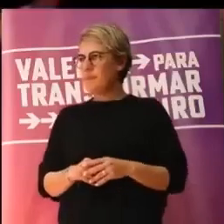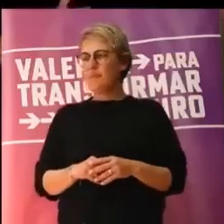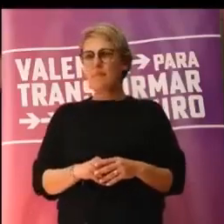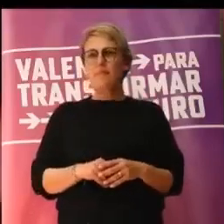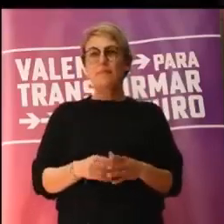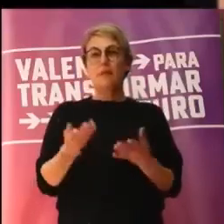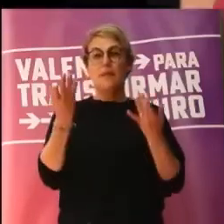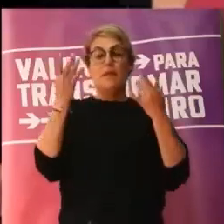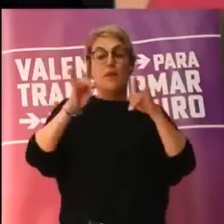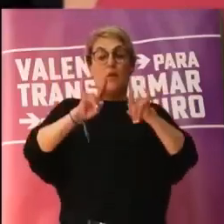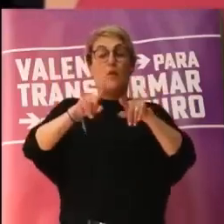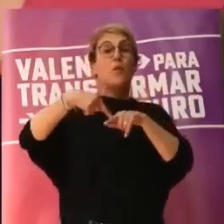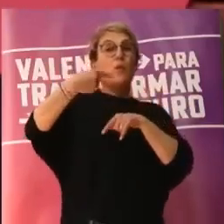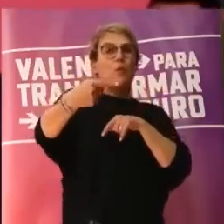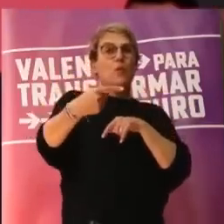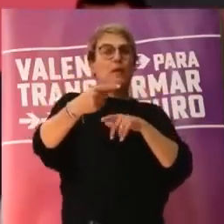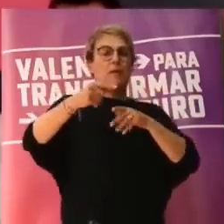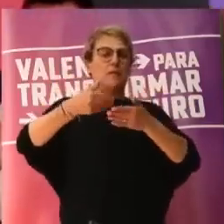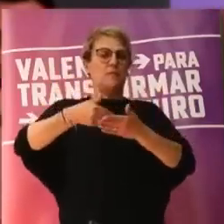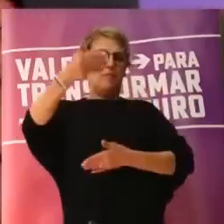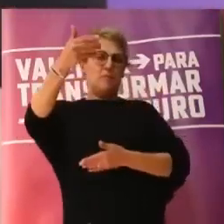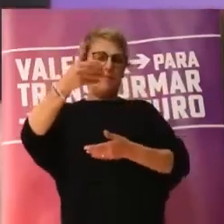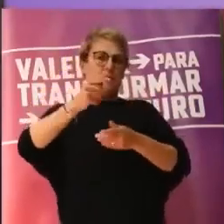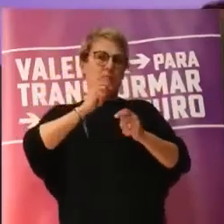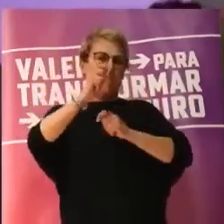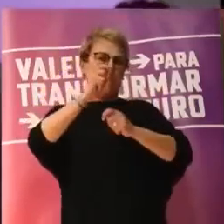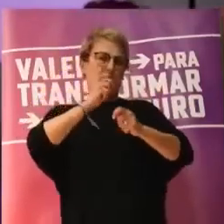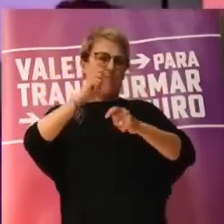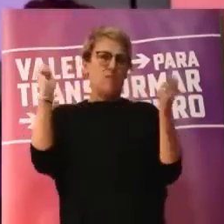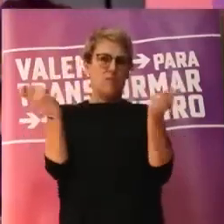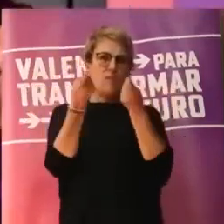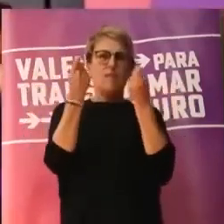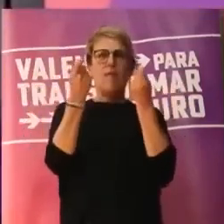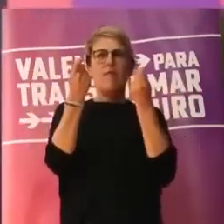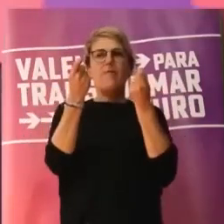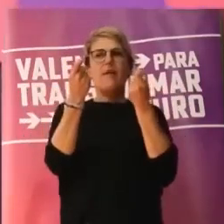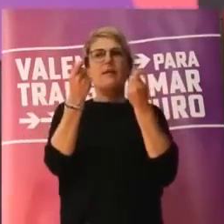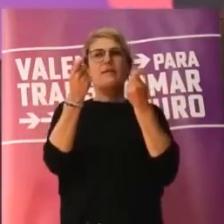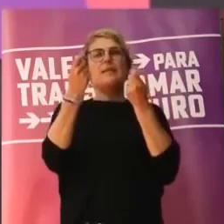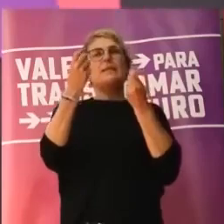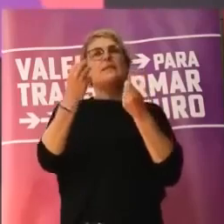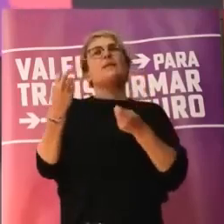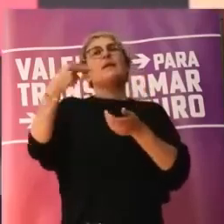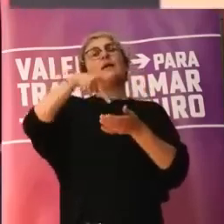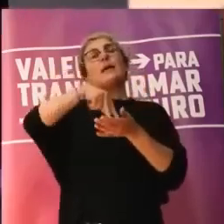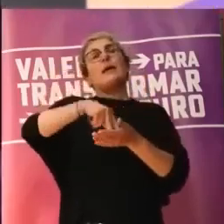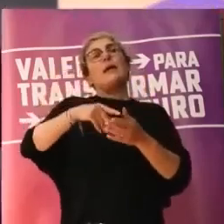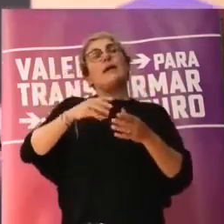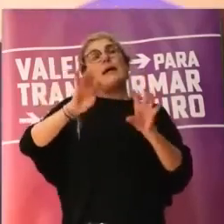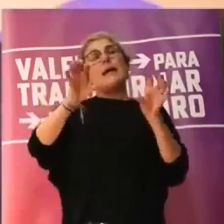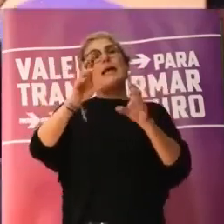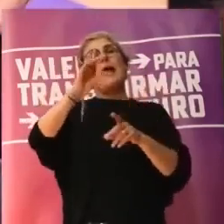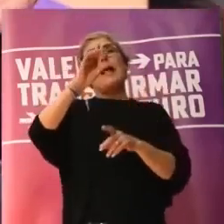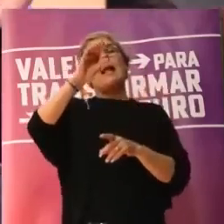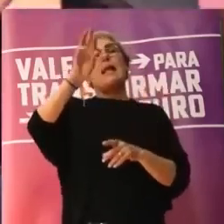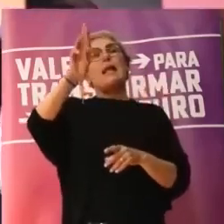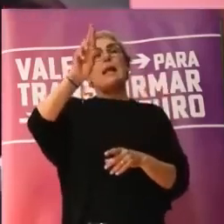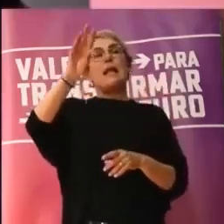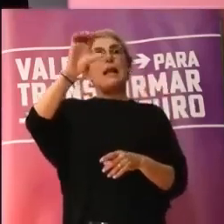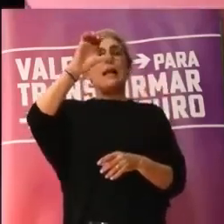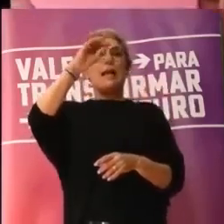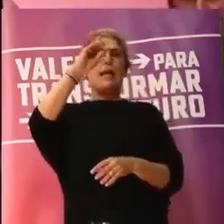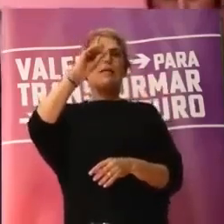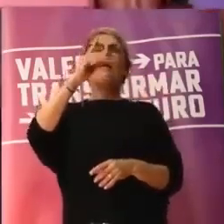El lunes saldrá una noticia en un medio de comunicación, y vendrán a contarlo a Canal Red, en la que van a contar